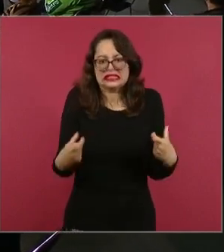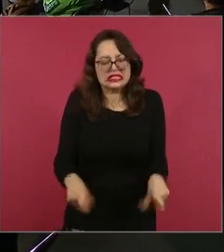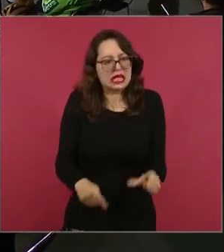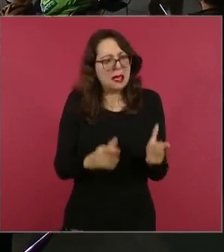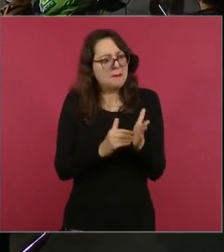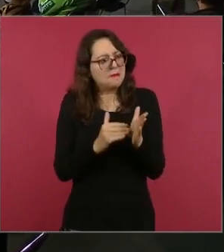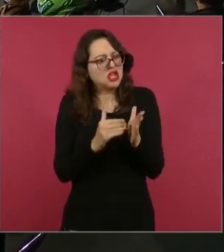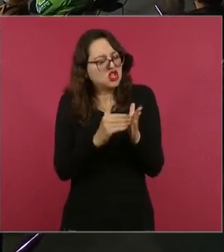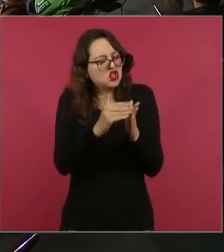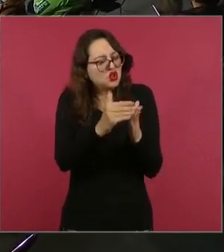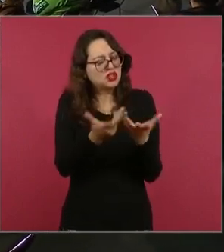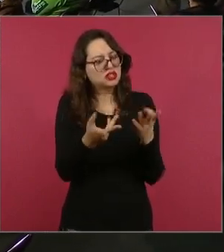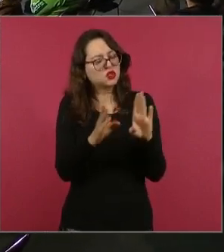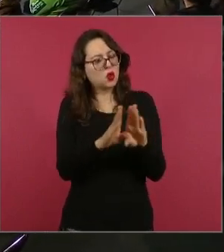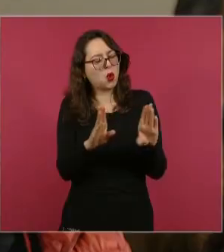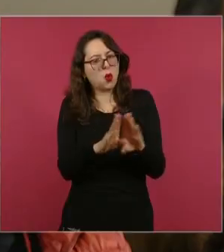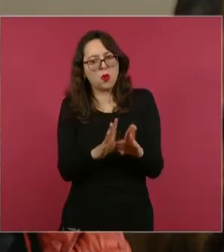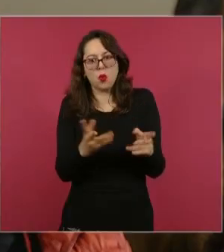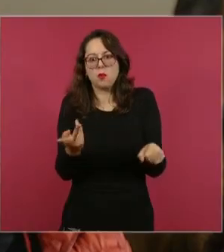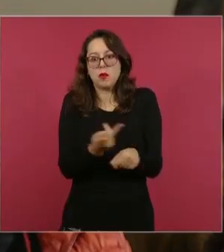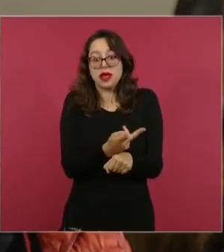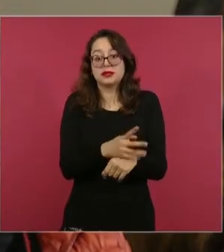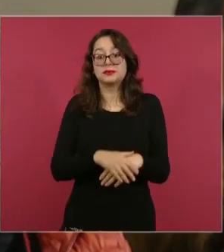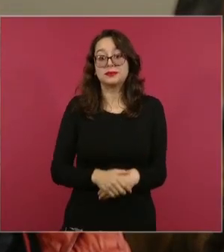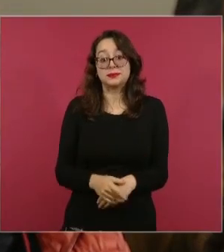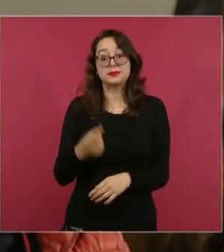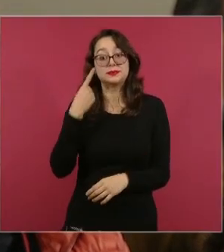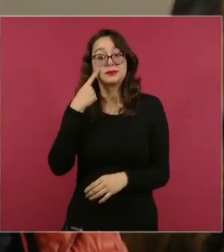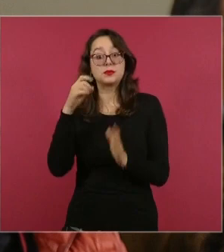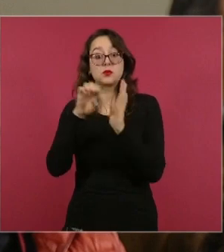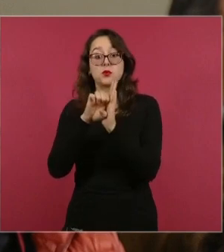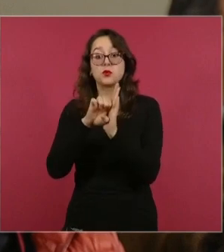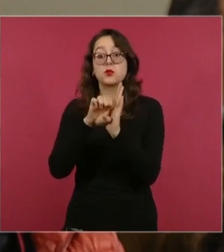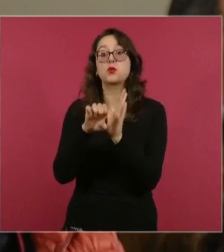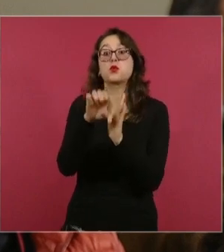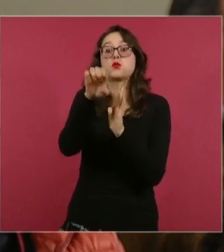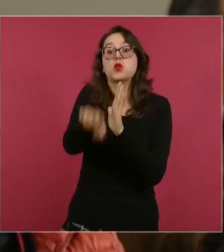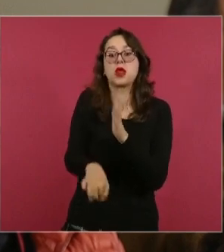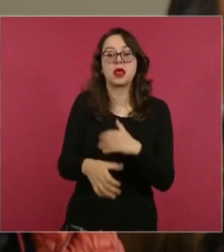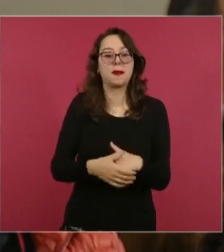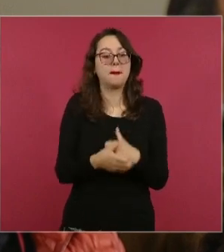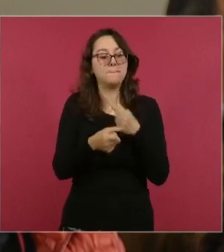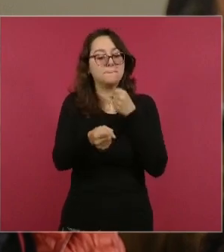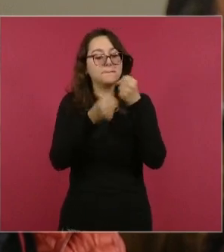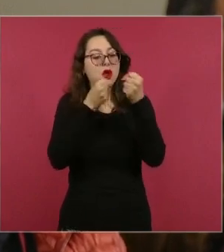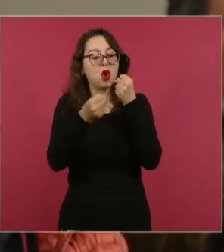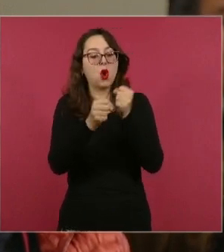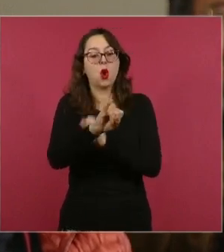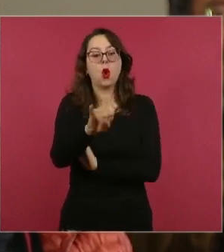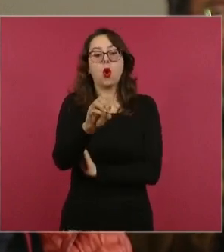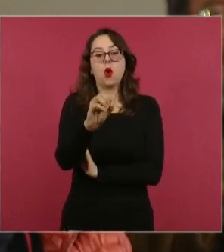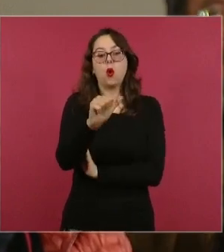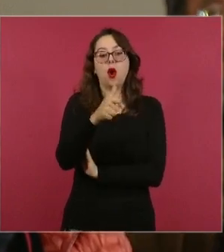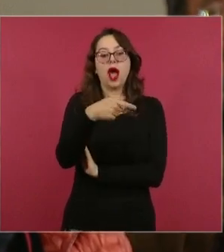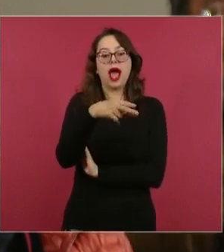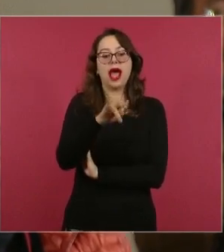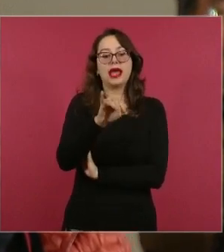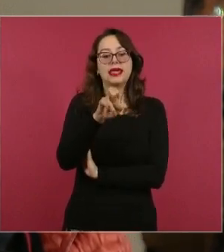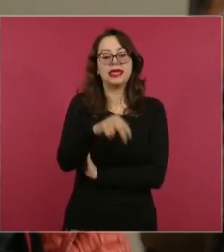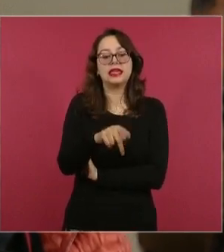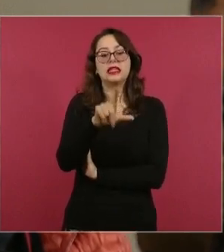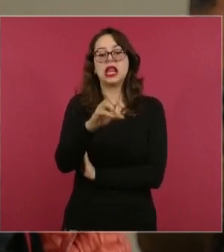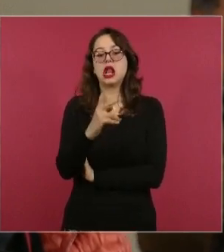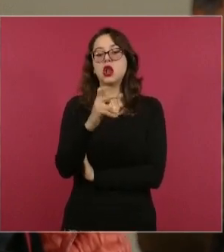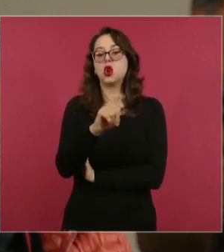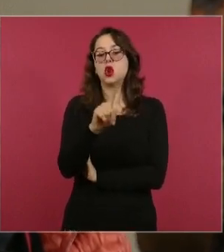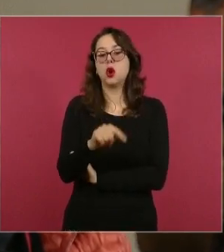Y para muestra un botón los ingresos del periodista Joaquín López dorig belandia con 55 años en la